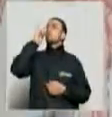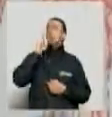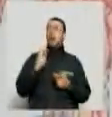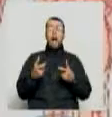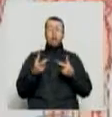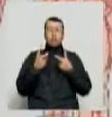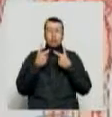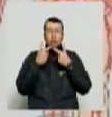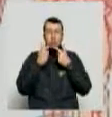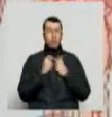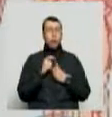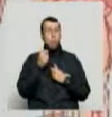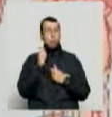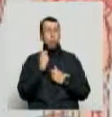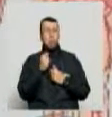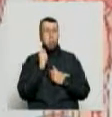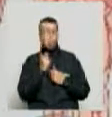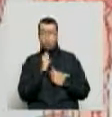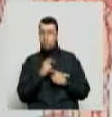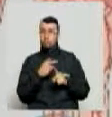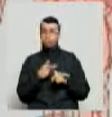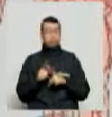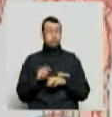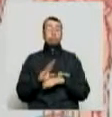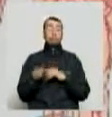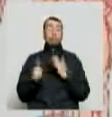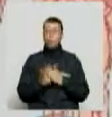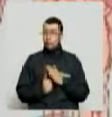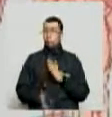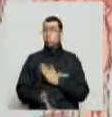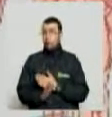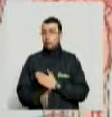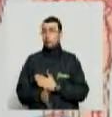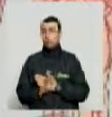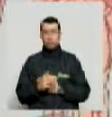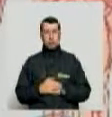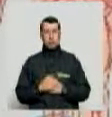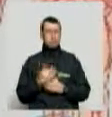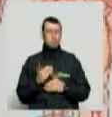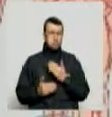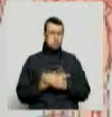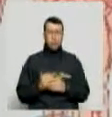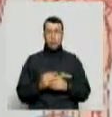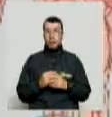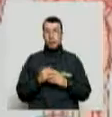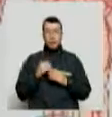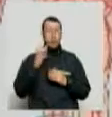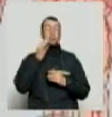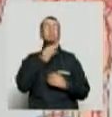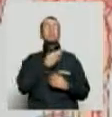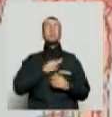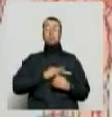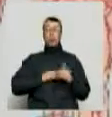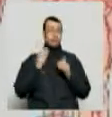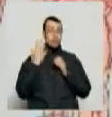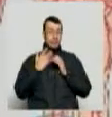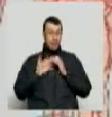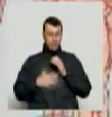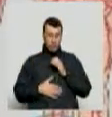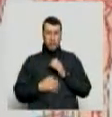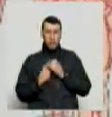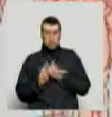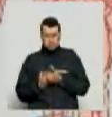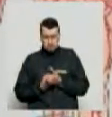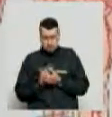pasteles, bombones y todo eso. Entonces se acumula en las paredes y se vuelve a acumular.